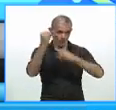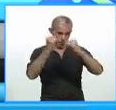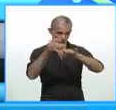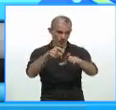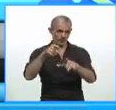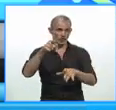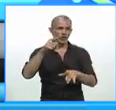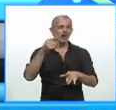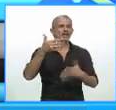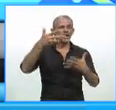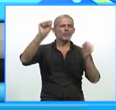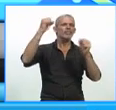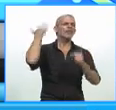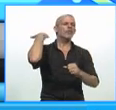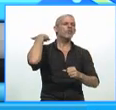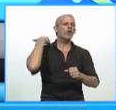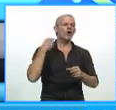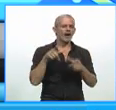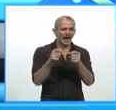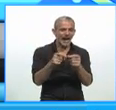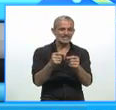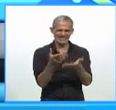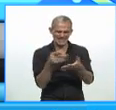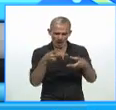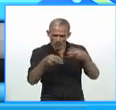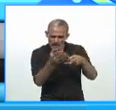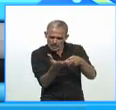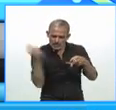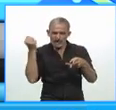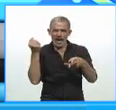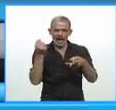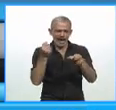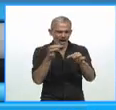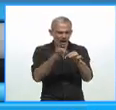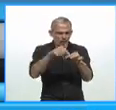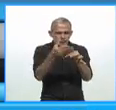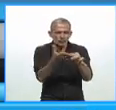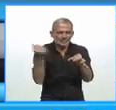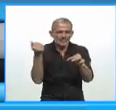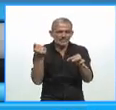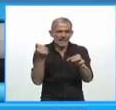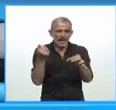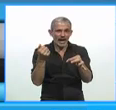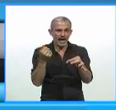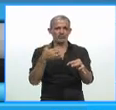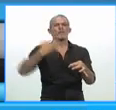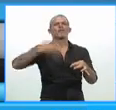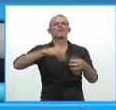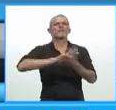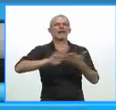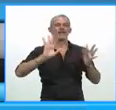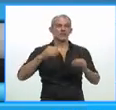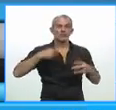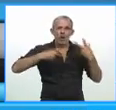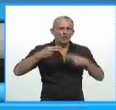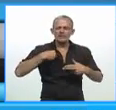del otro lado, que te habían detectado un tumor en el pulmón. Sí. Después te lo terminaron extirpando, así se dice. Sí. Salió todo fenómeno. Sí, yo no me quería operar